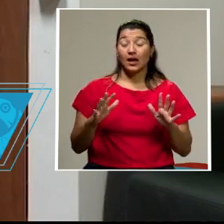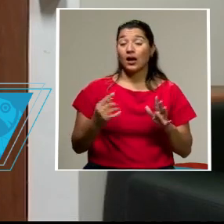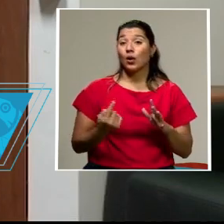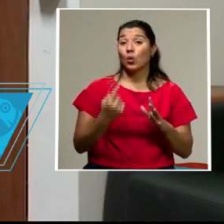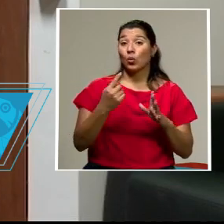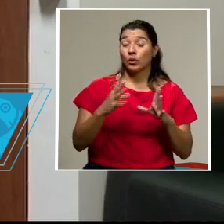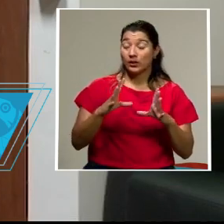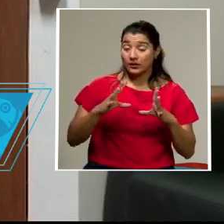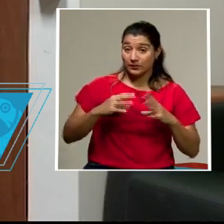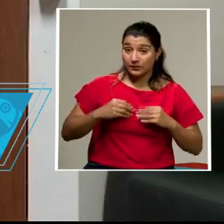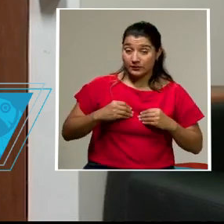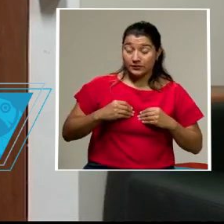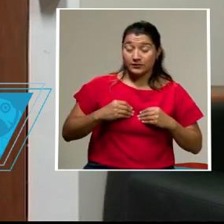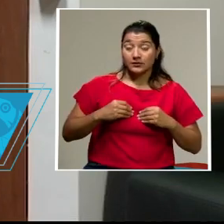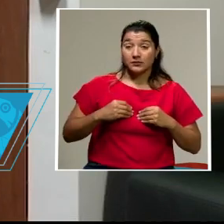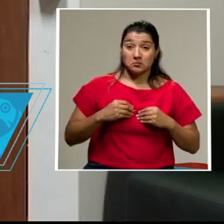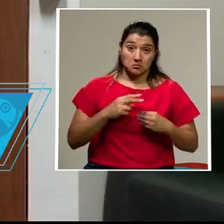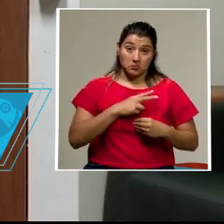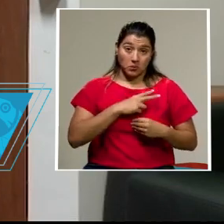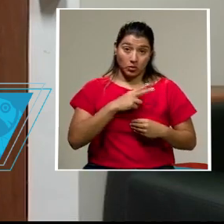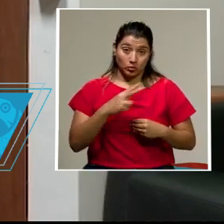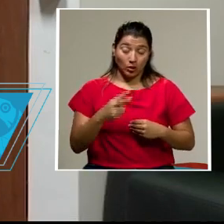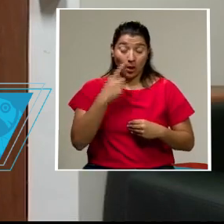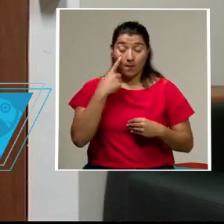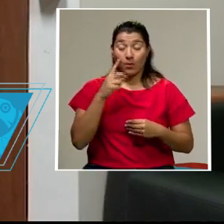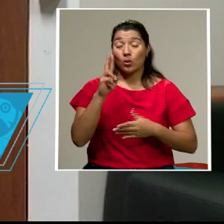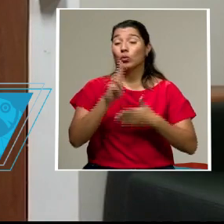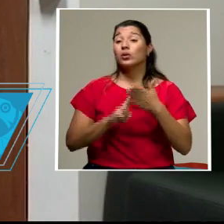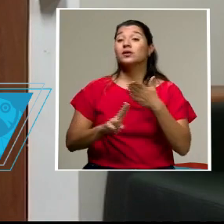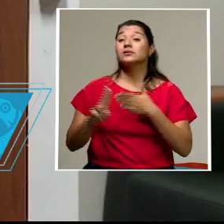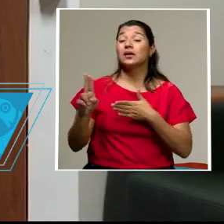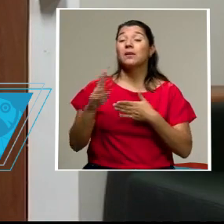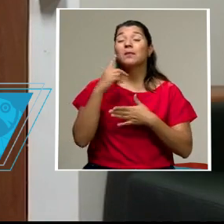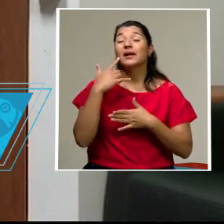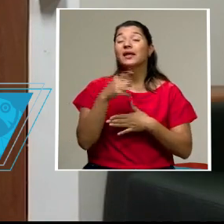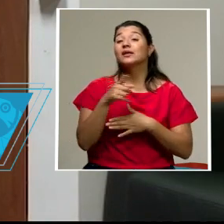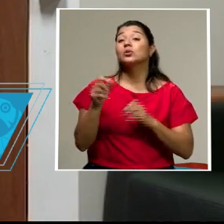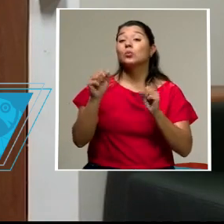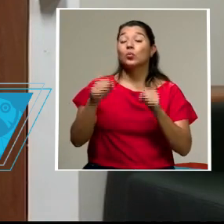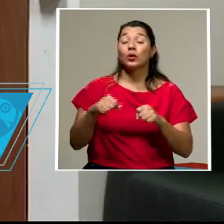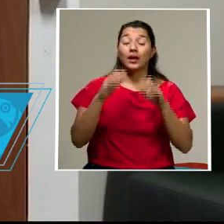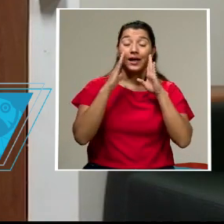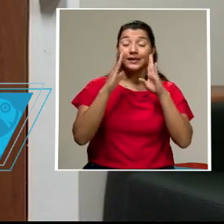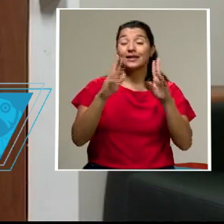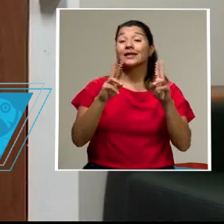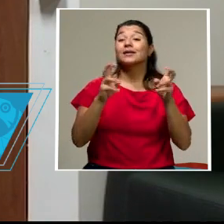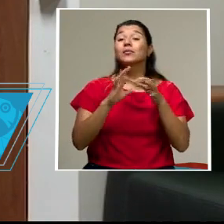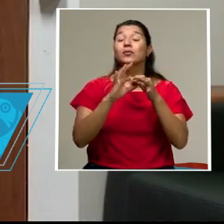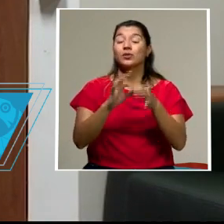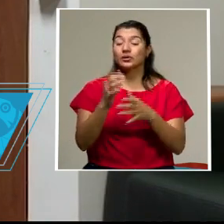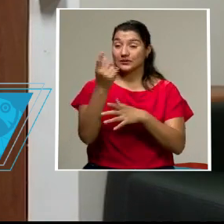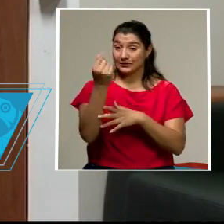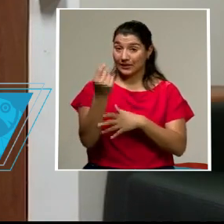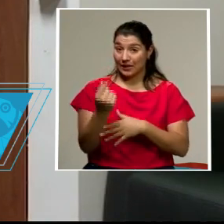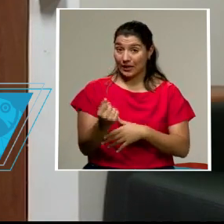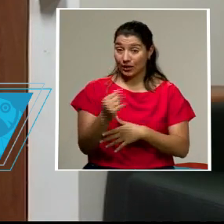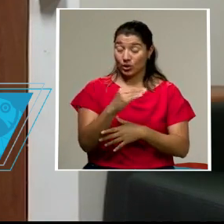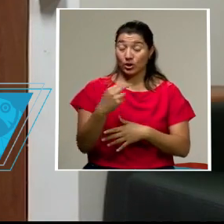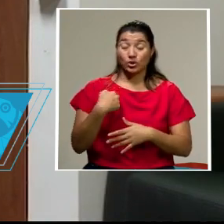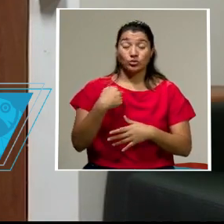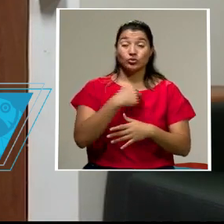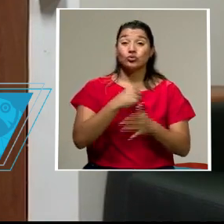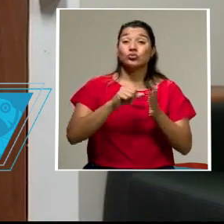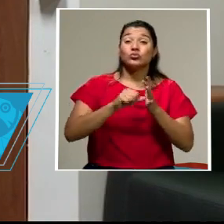acatamiento, en este caso voluntario, de parte de las universidades para poder atender el tema de salarios. Insistimos en